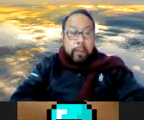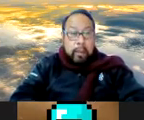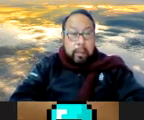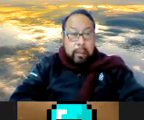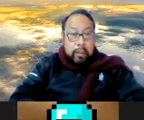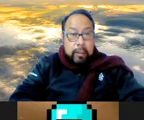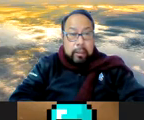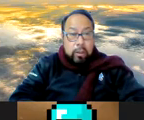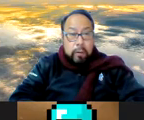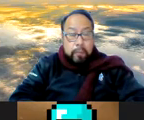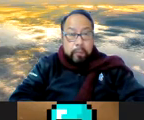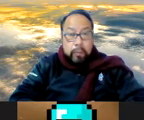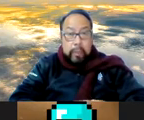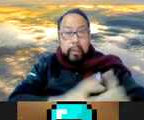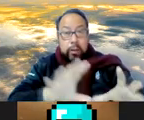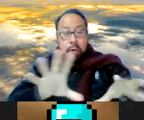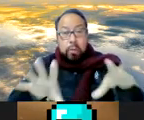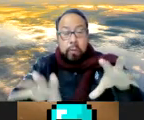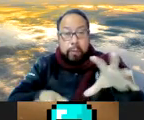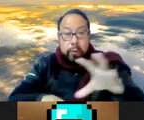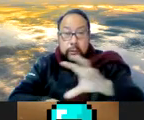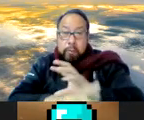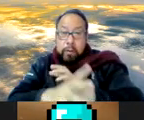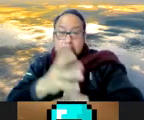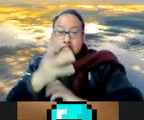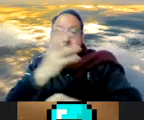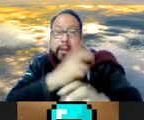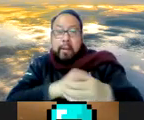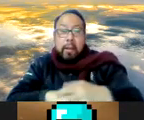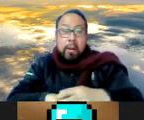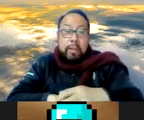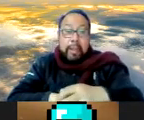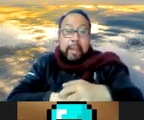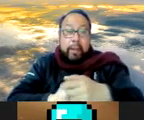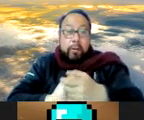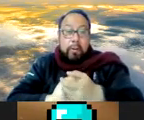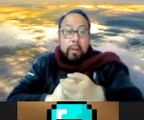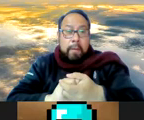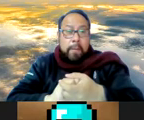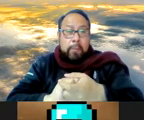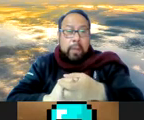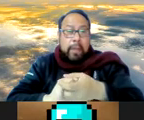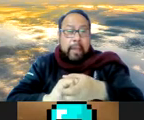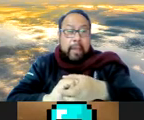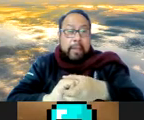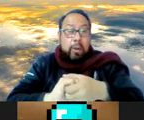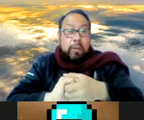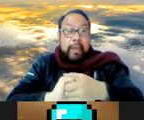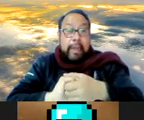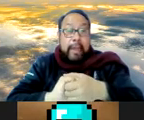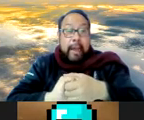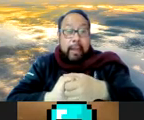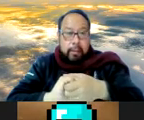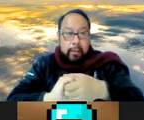Bueno, dentro de esto, ¿cómo vemos cómo se mueven los géneros? Vamos a ver que hay